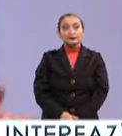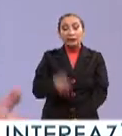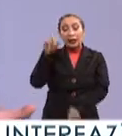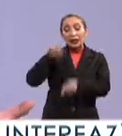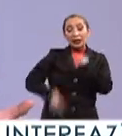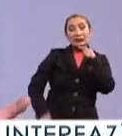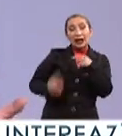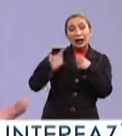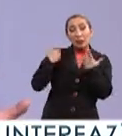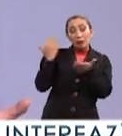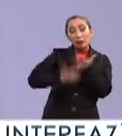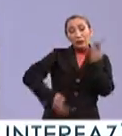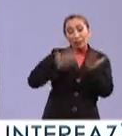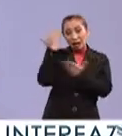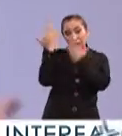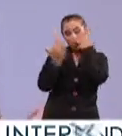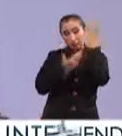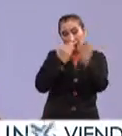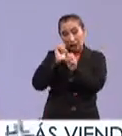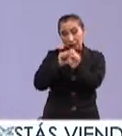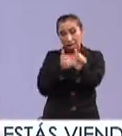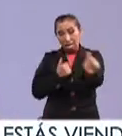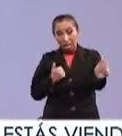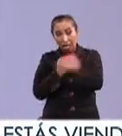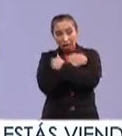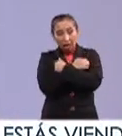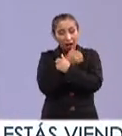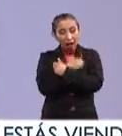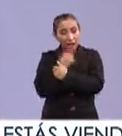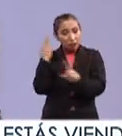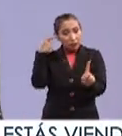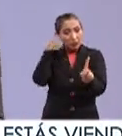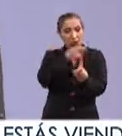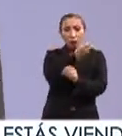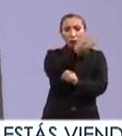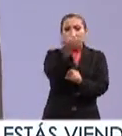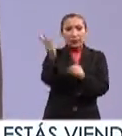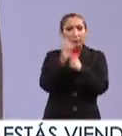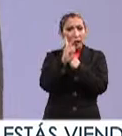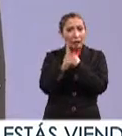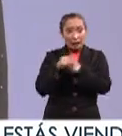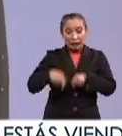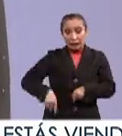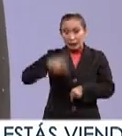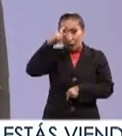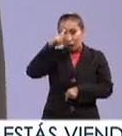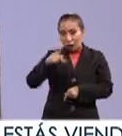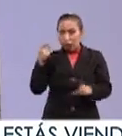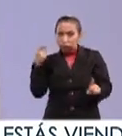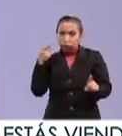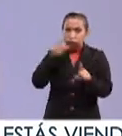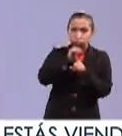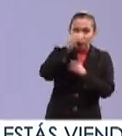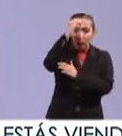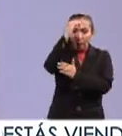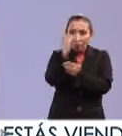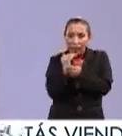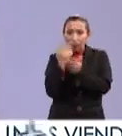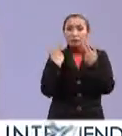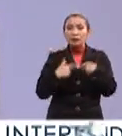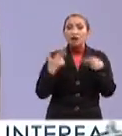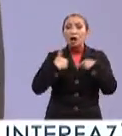Erradicar el rezago educativo, así, es uno de los principales objetivos de cualquier sociedad. Nuestro país se puso como meta reducir el índice